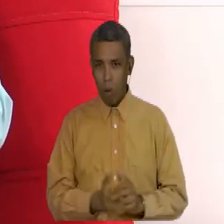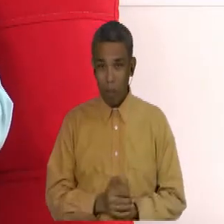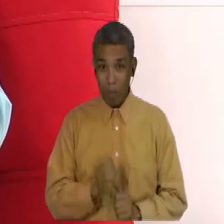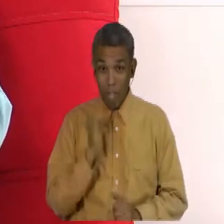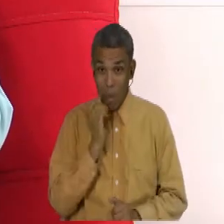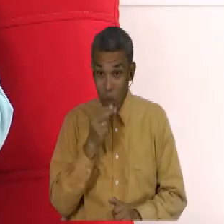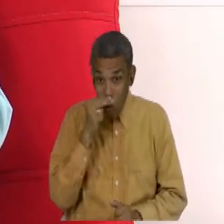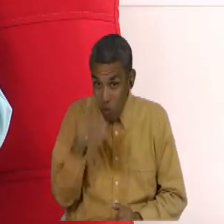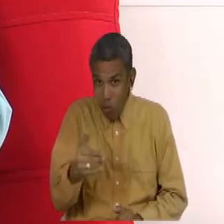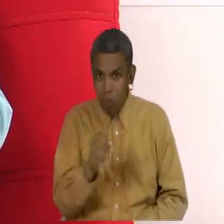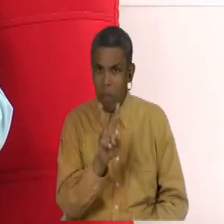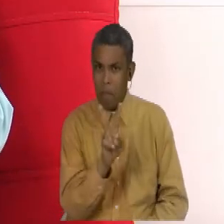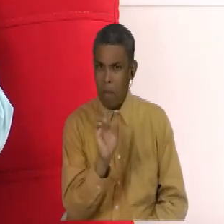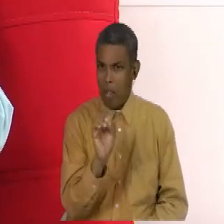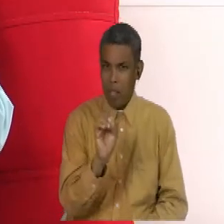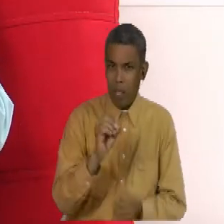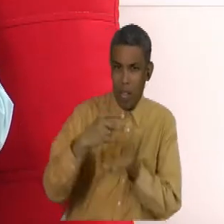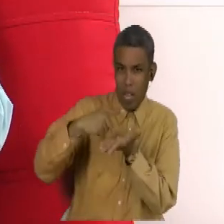por encima